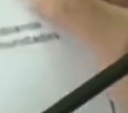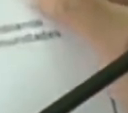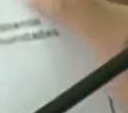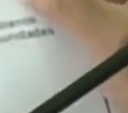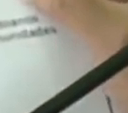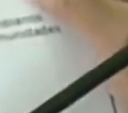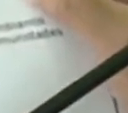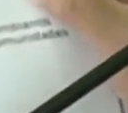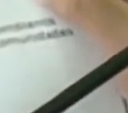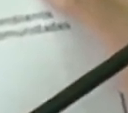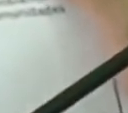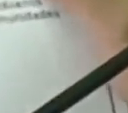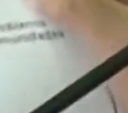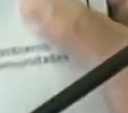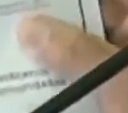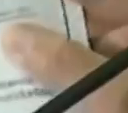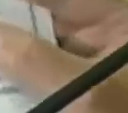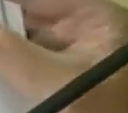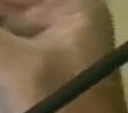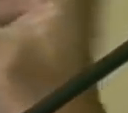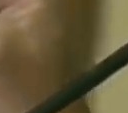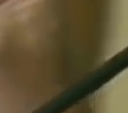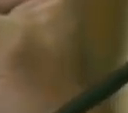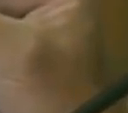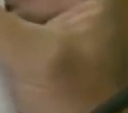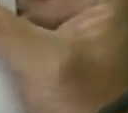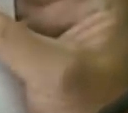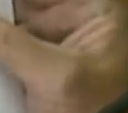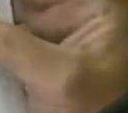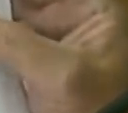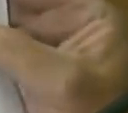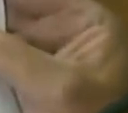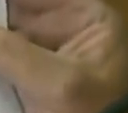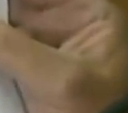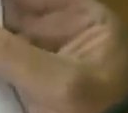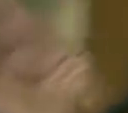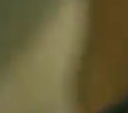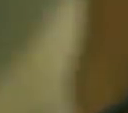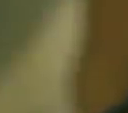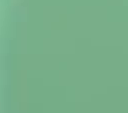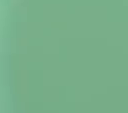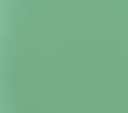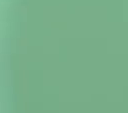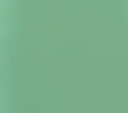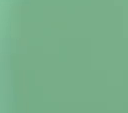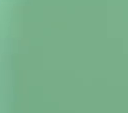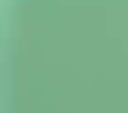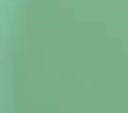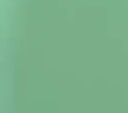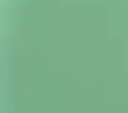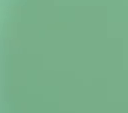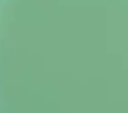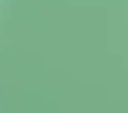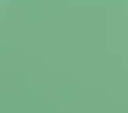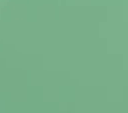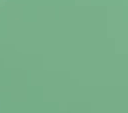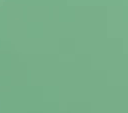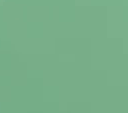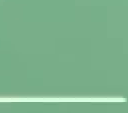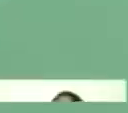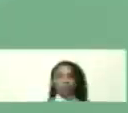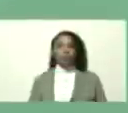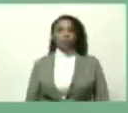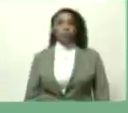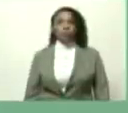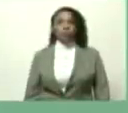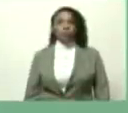la operación Indio Huaycaipuro 1 y liberaron la zona, la cota 905. ¿Y con qué nos encontramos? Con